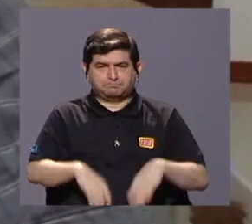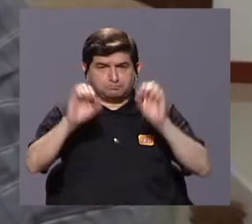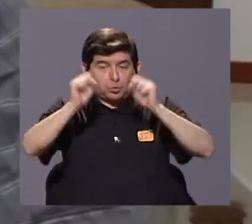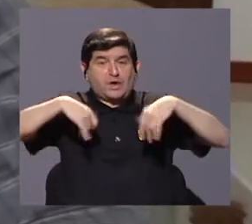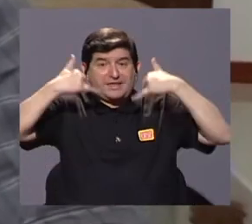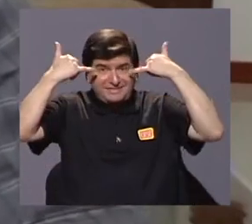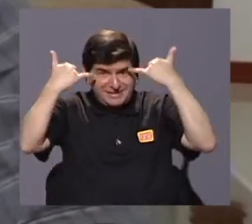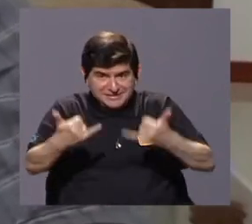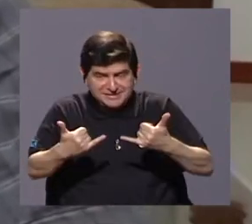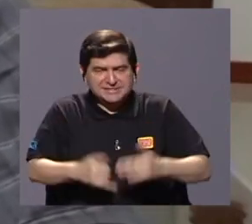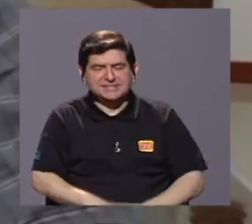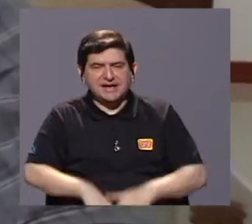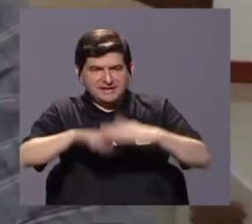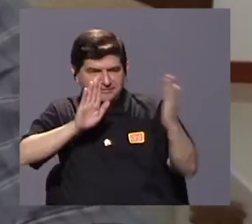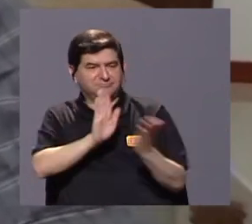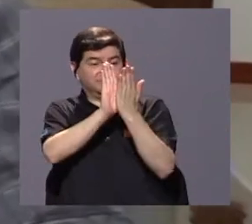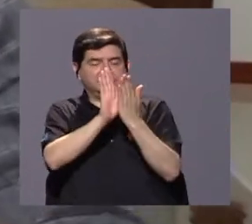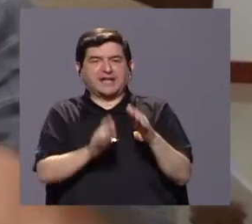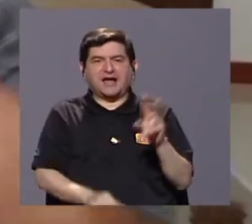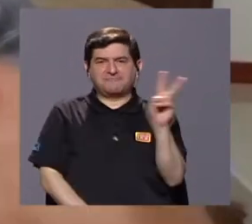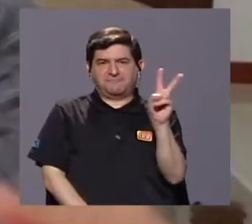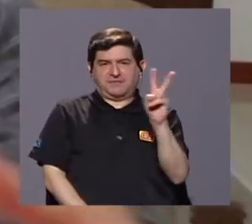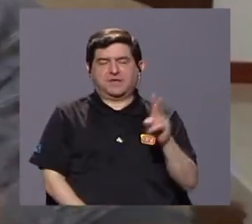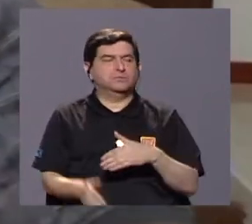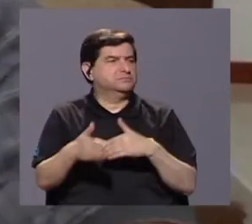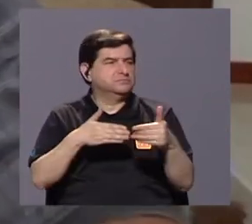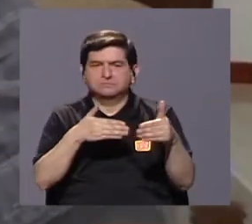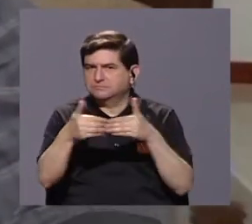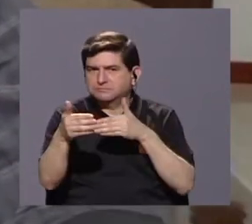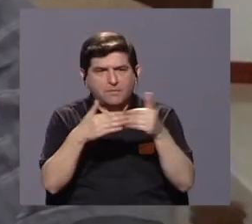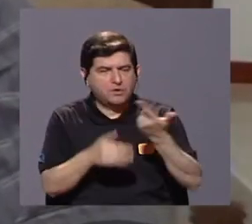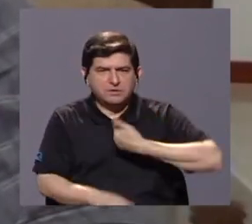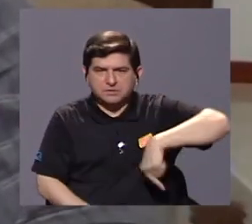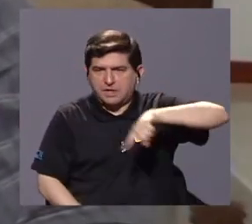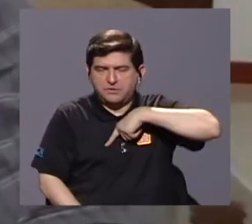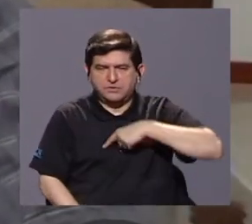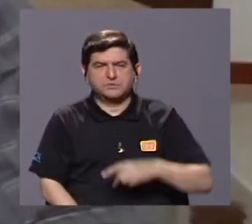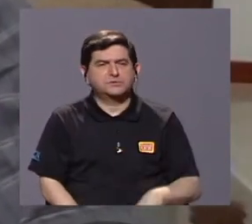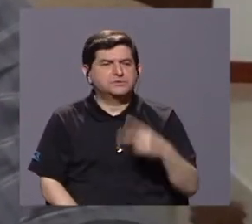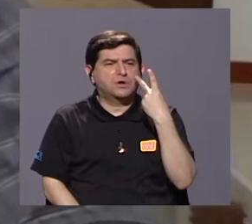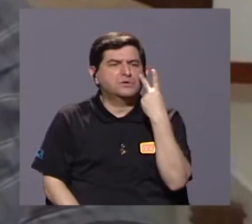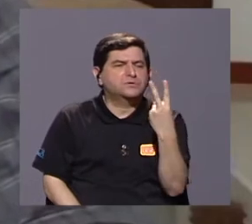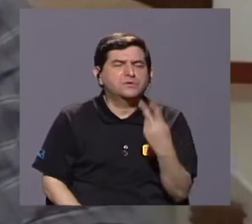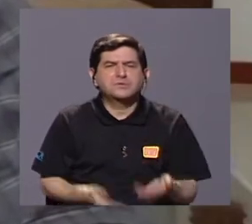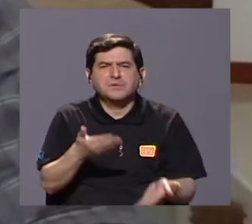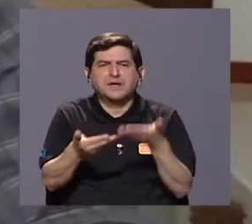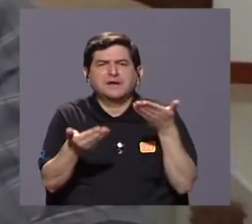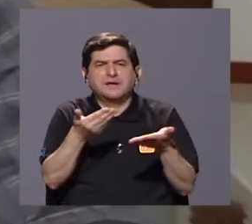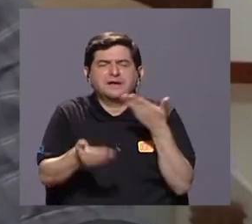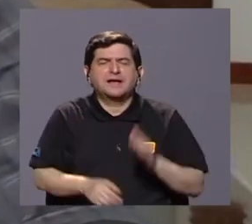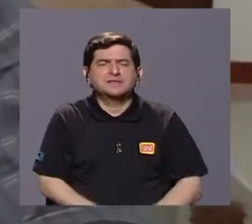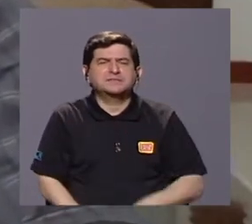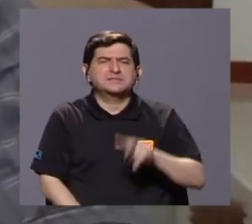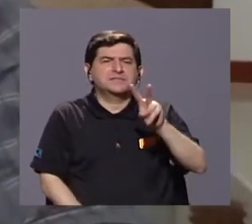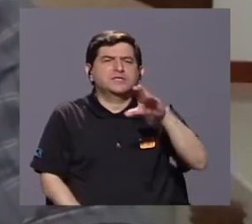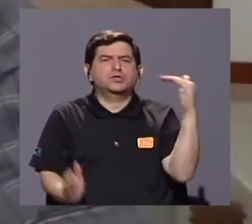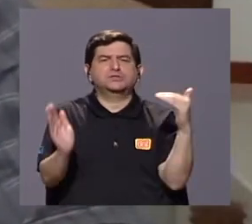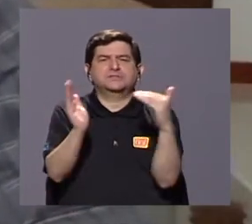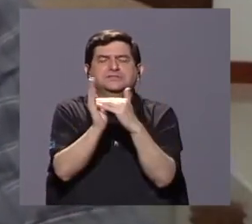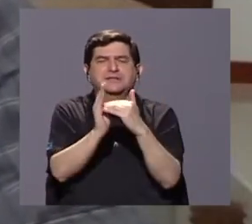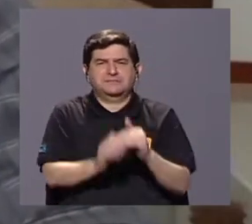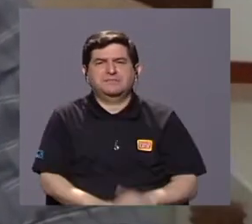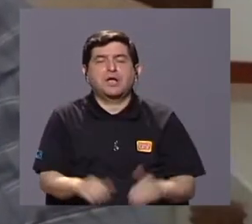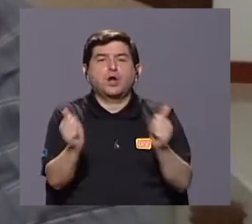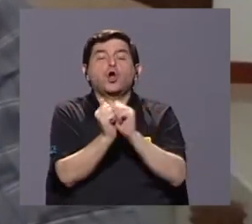ya haber estado expuestas al virus, a pesar de que estamos apenas viendo cerca de 200.000 con